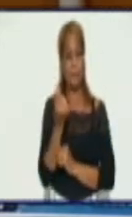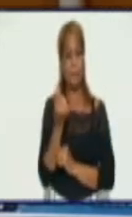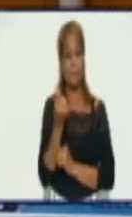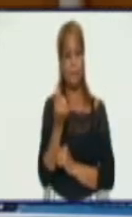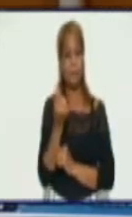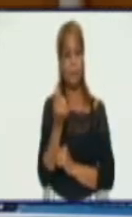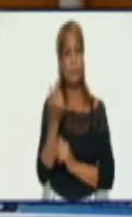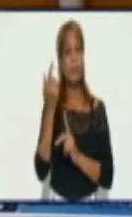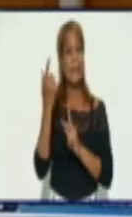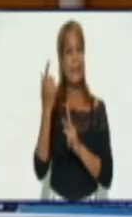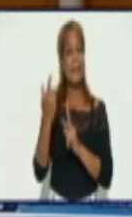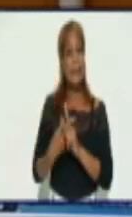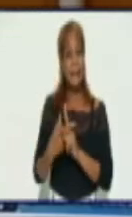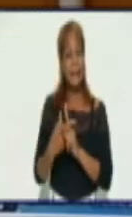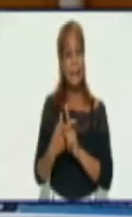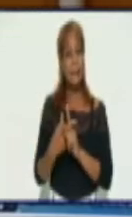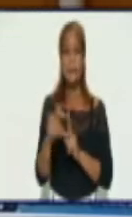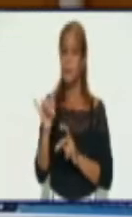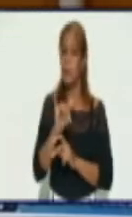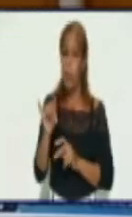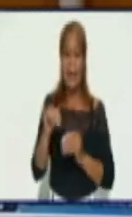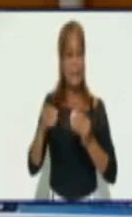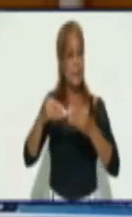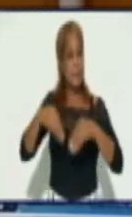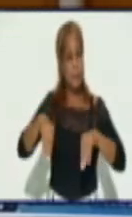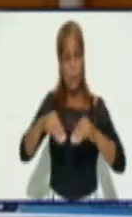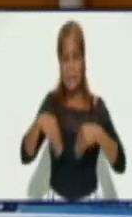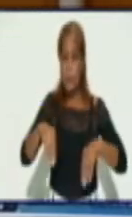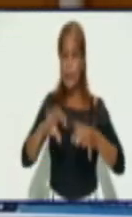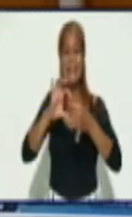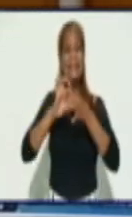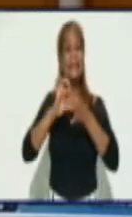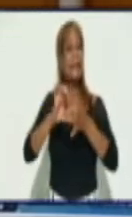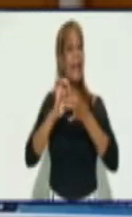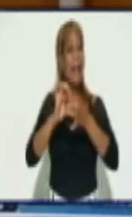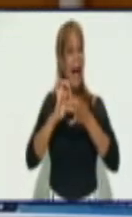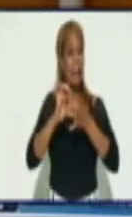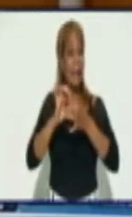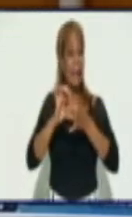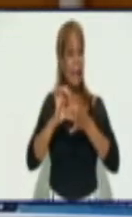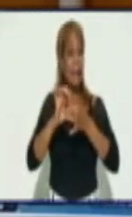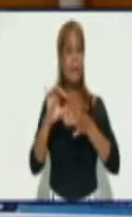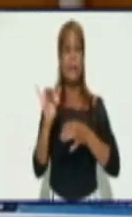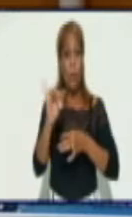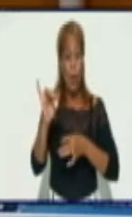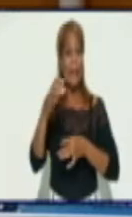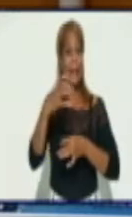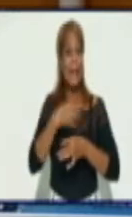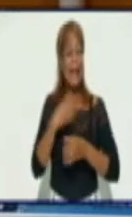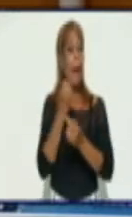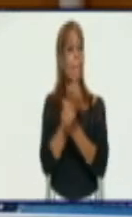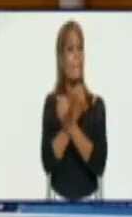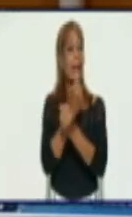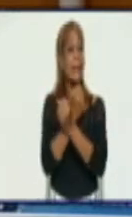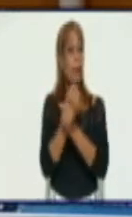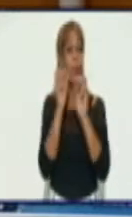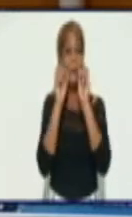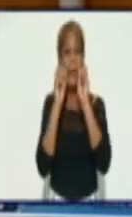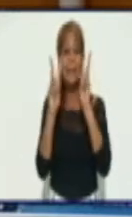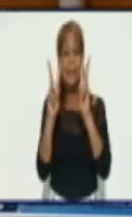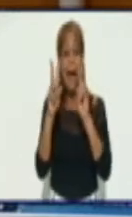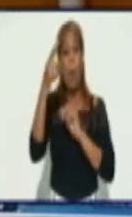casos de situaciones graves de imprescindible que pongan en riesgo vidas humanas o un